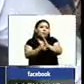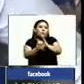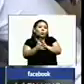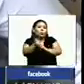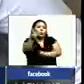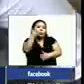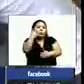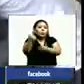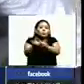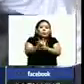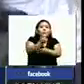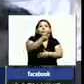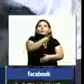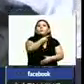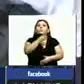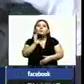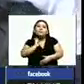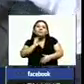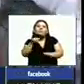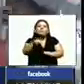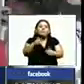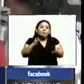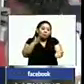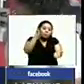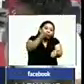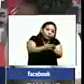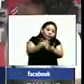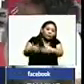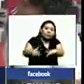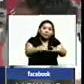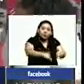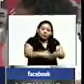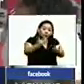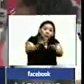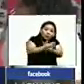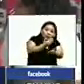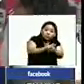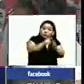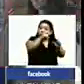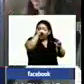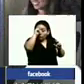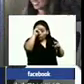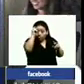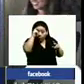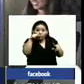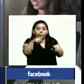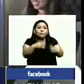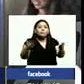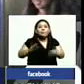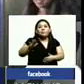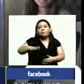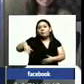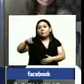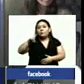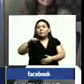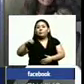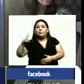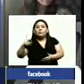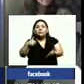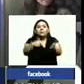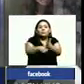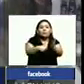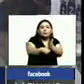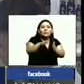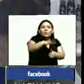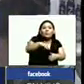la Universidad Don Bosco Y llegó hasta la feria de empleo, estudio y emprendimiento que realizó la alcaldía de Santa Tecla en el Parque